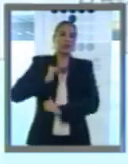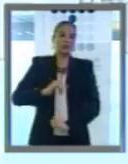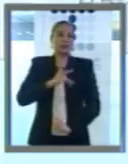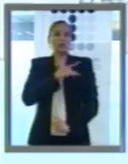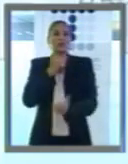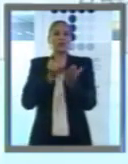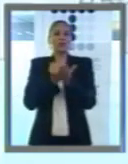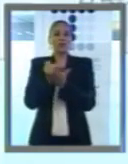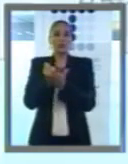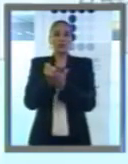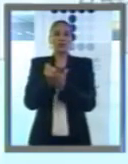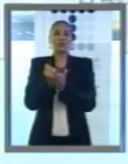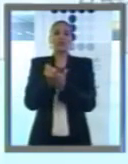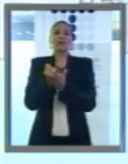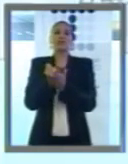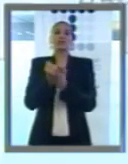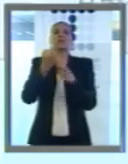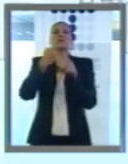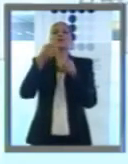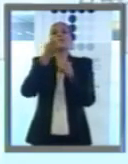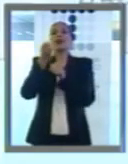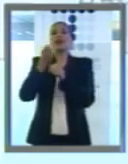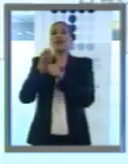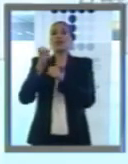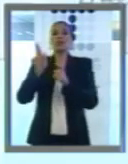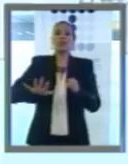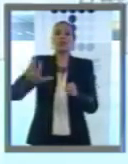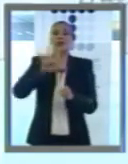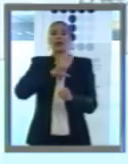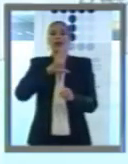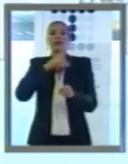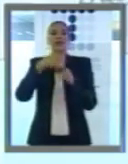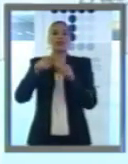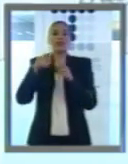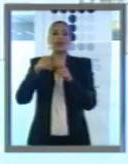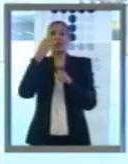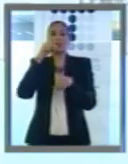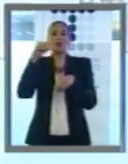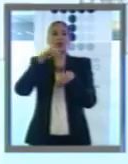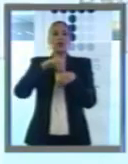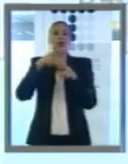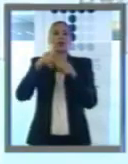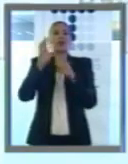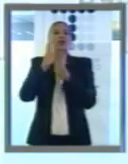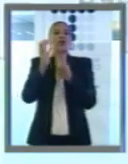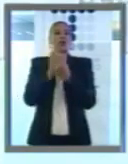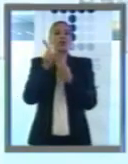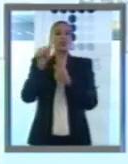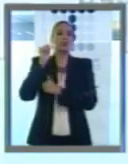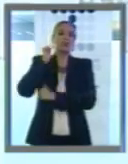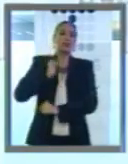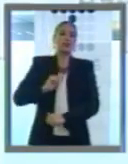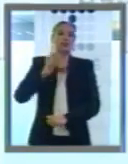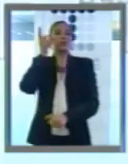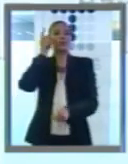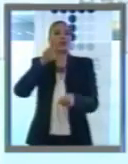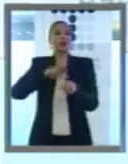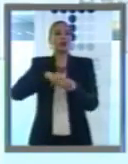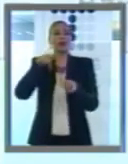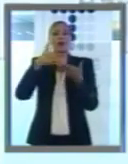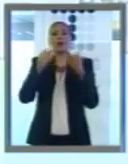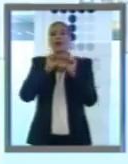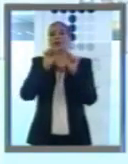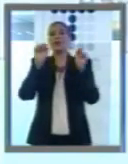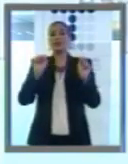decisión en las entidades públicas que conforman o que conformarán en su momento el comité directivo de este